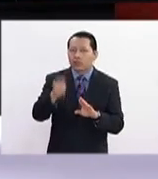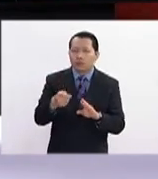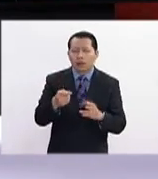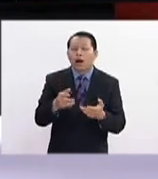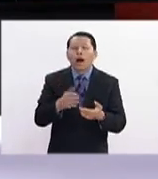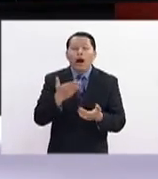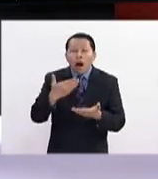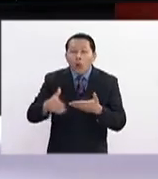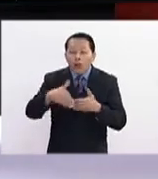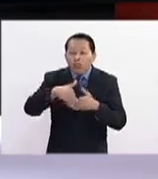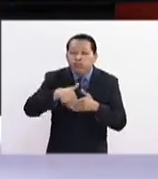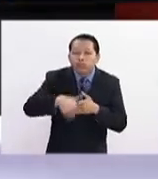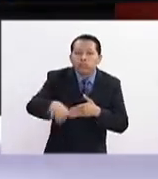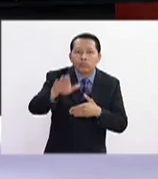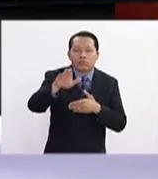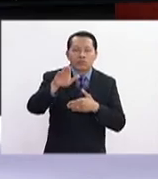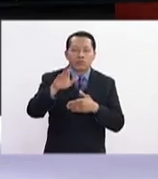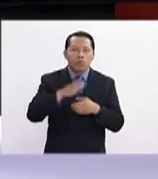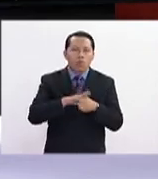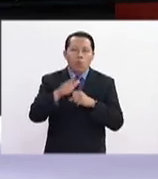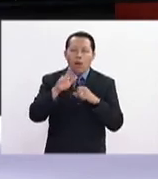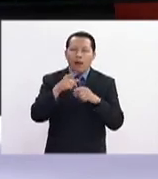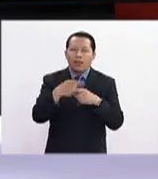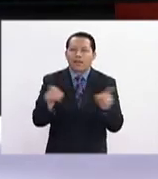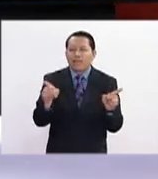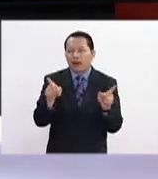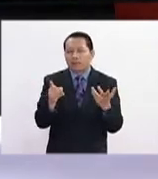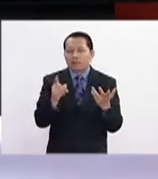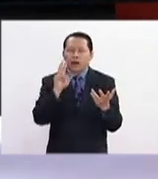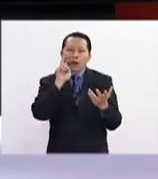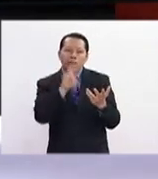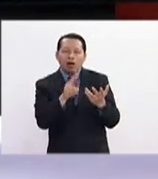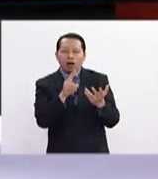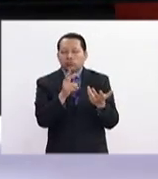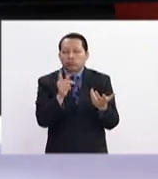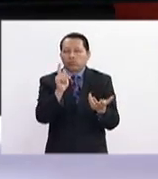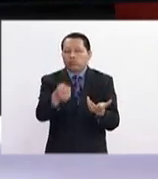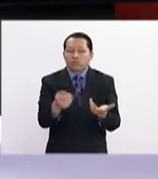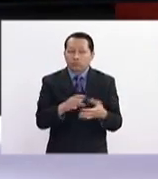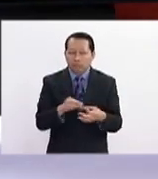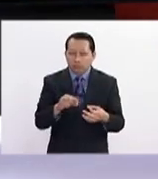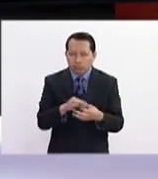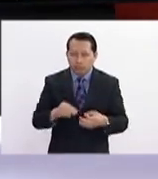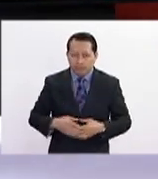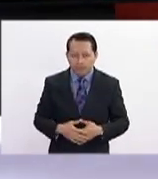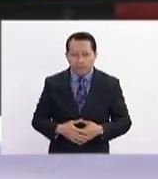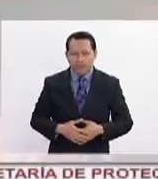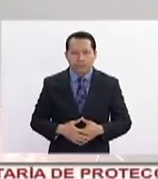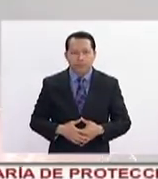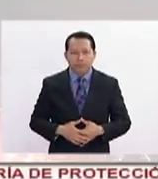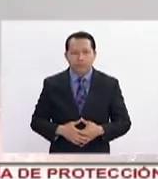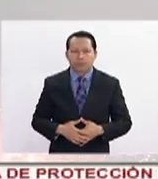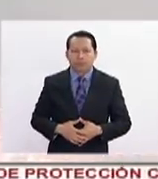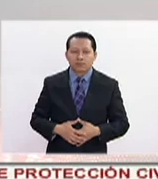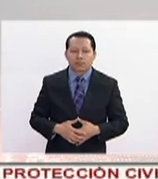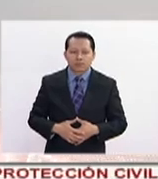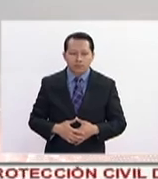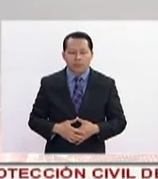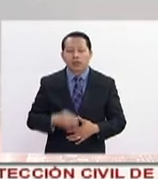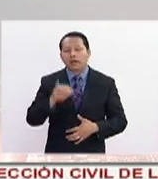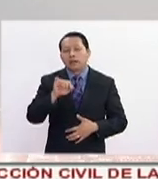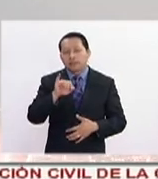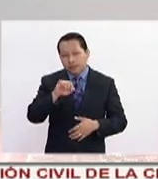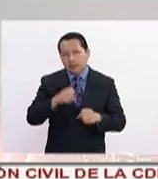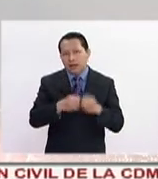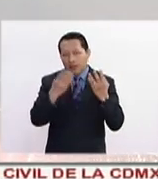diferencia que vamos a ver a partir de lo que ayer aprobaron en la Cámara de Diputados, maestro? Bien, por supuesto que va a